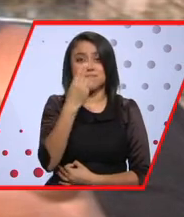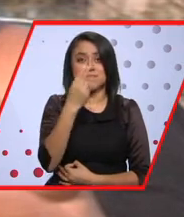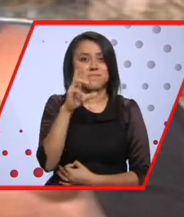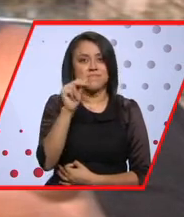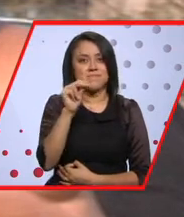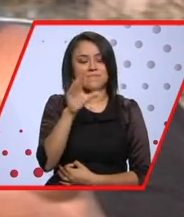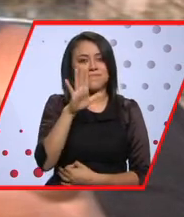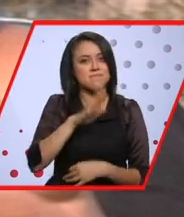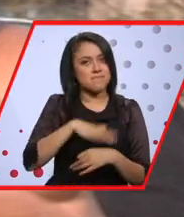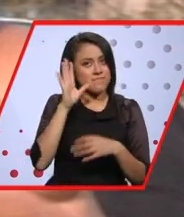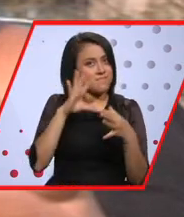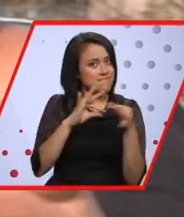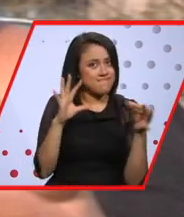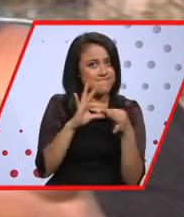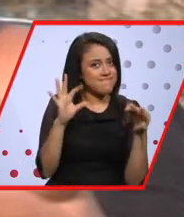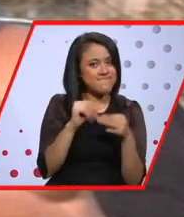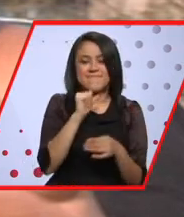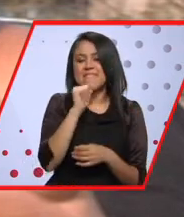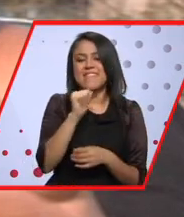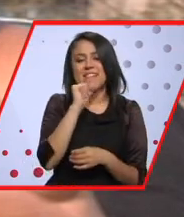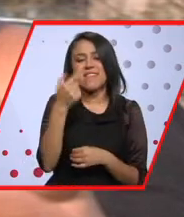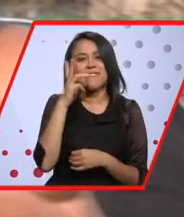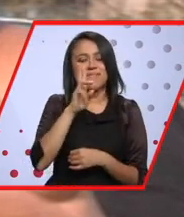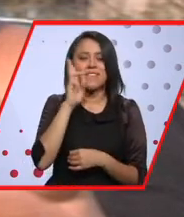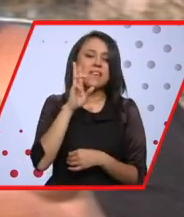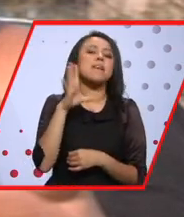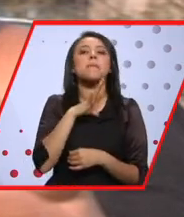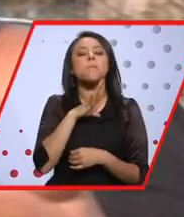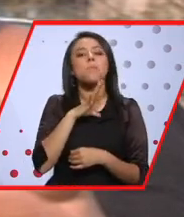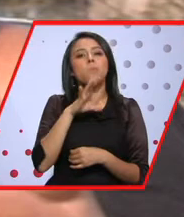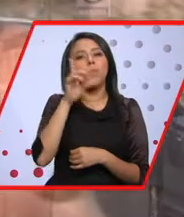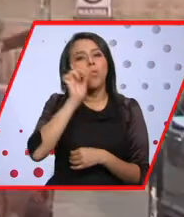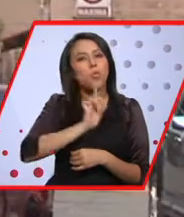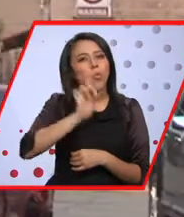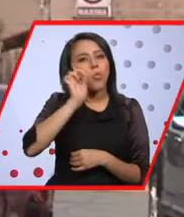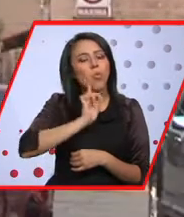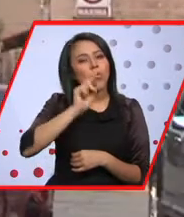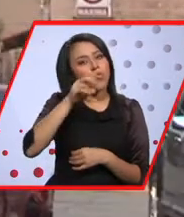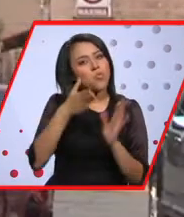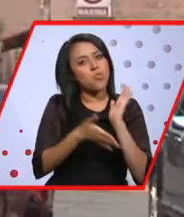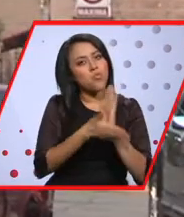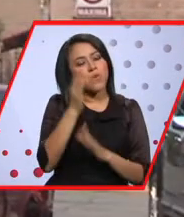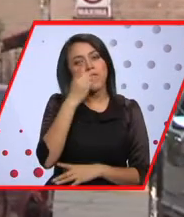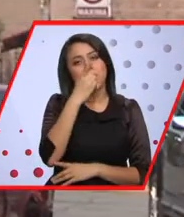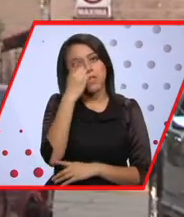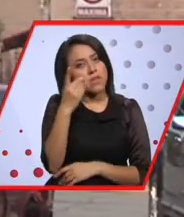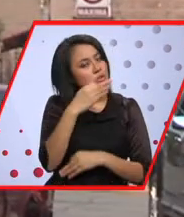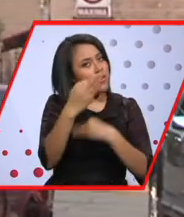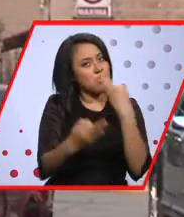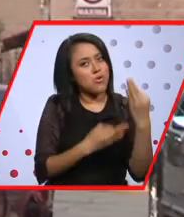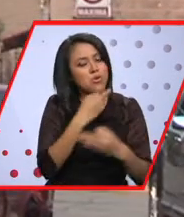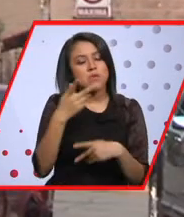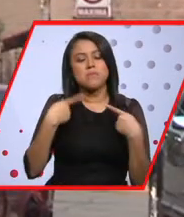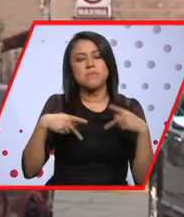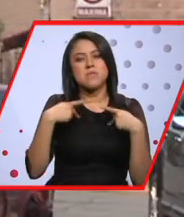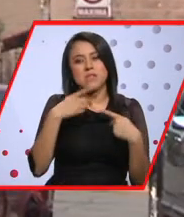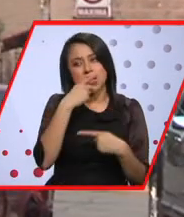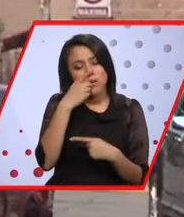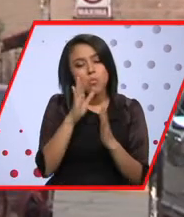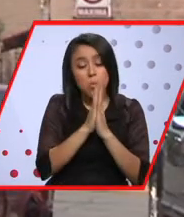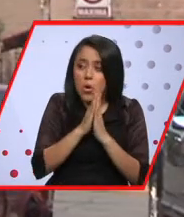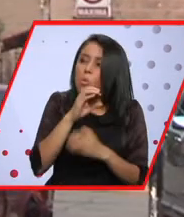hicimos, más explicación. Amablemente la reportera, al salir ustedes, se les ofreció, como a todo mundo, se les ofreció